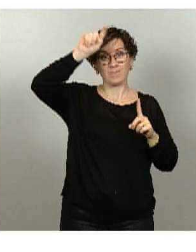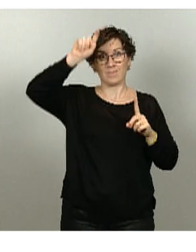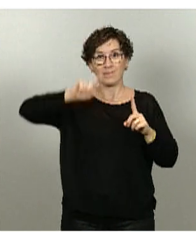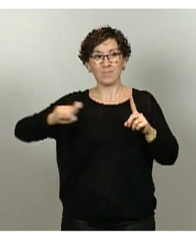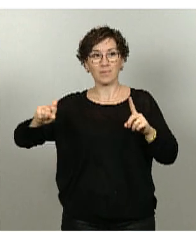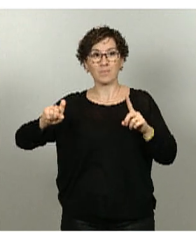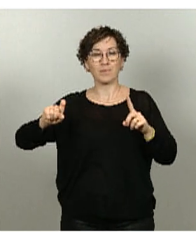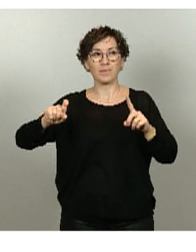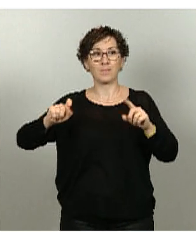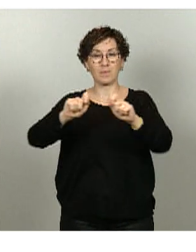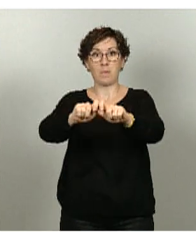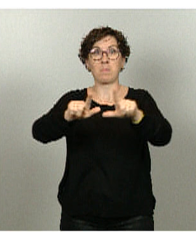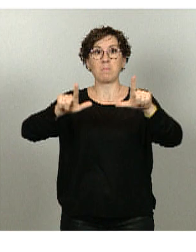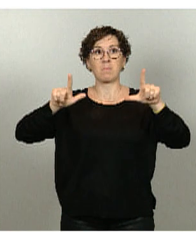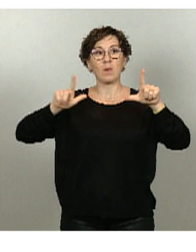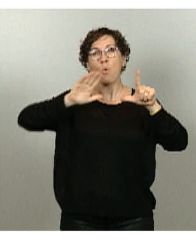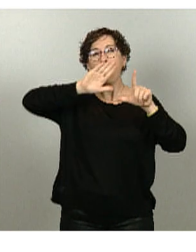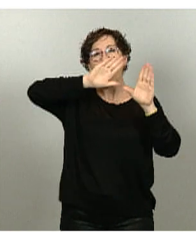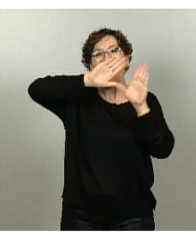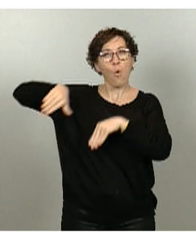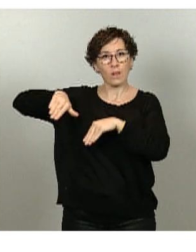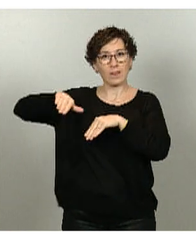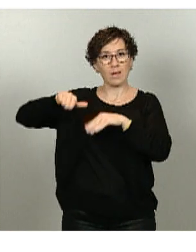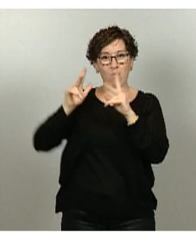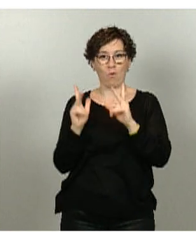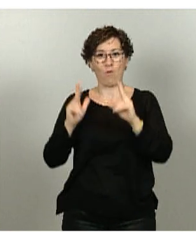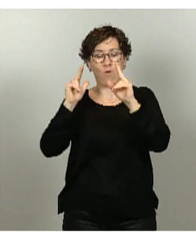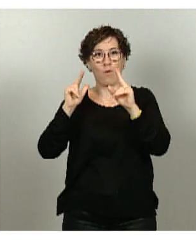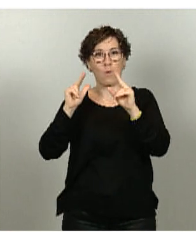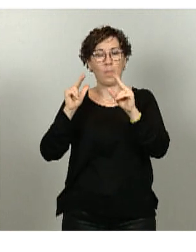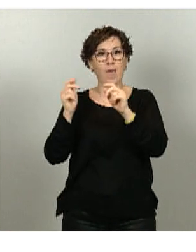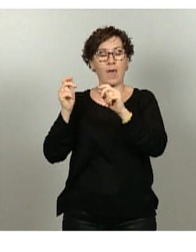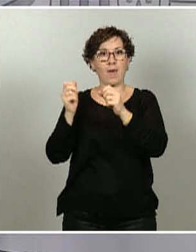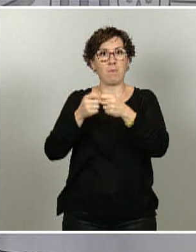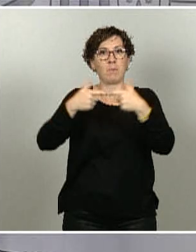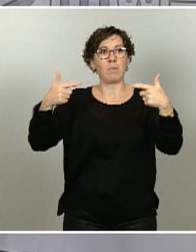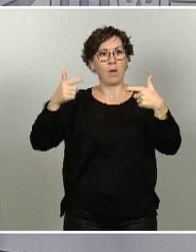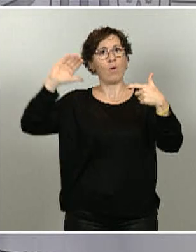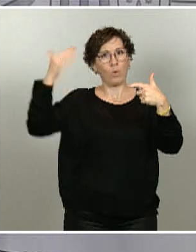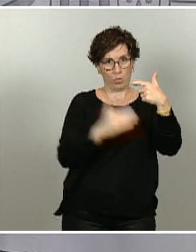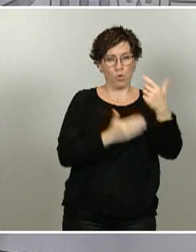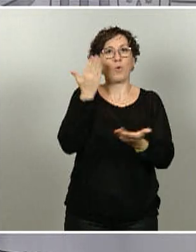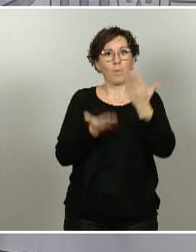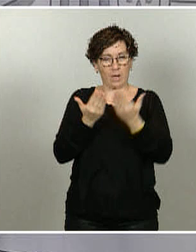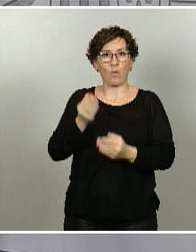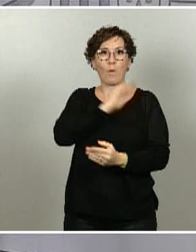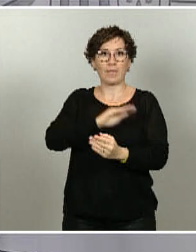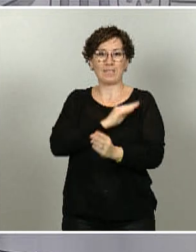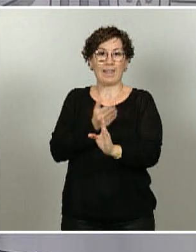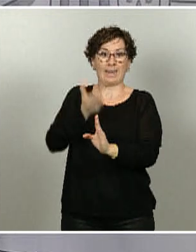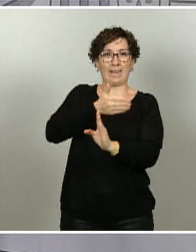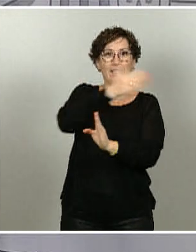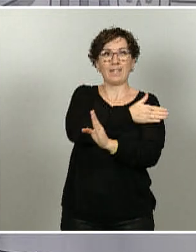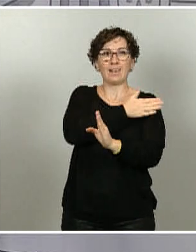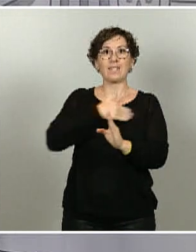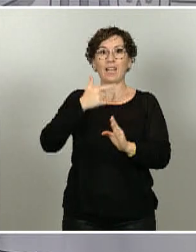fase de los incrementos, vemos que hay una reducción importante respecto a los días anteriores, pasando en las 5 últimas semanas desde